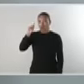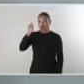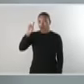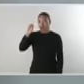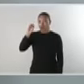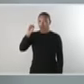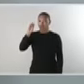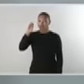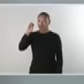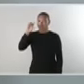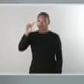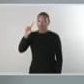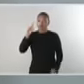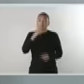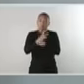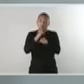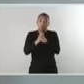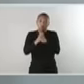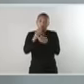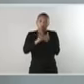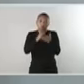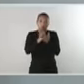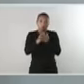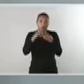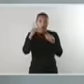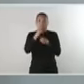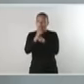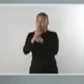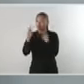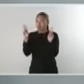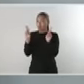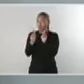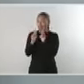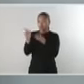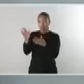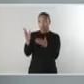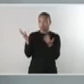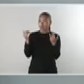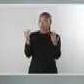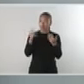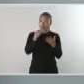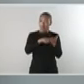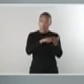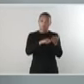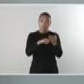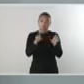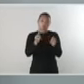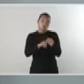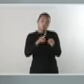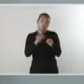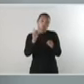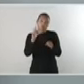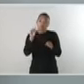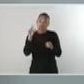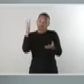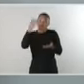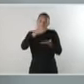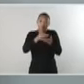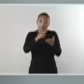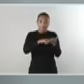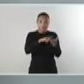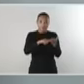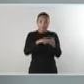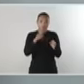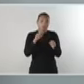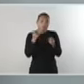tamaulipeco que invites a tus vecinos a que salgan a votar el hecho de no salir a votar quiere decir que el que